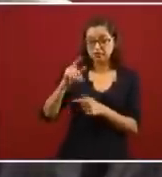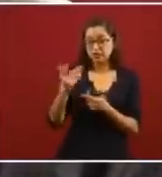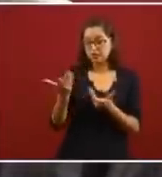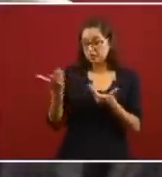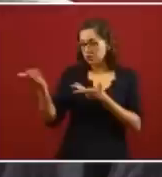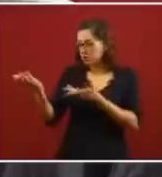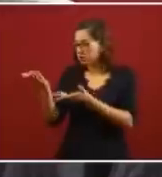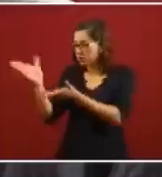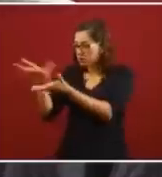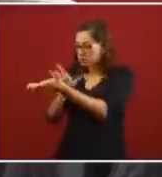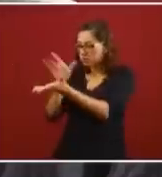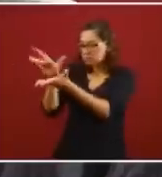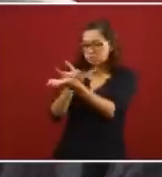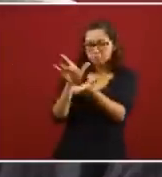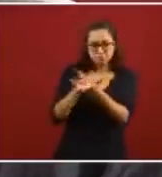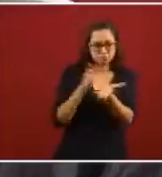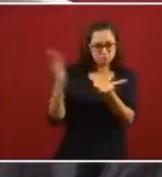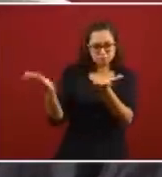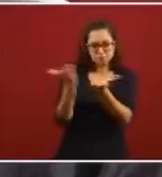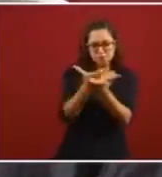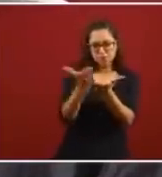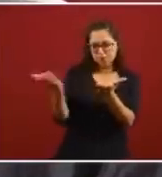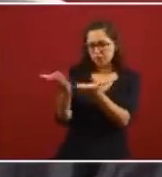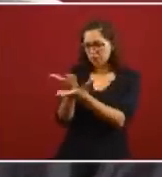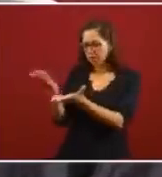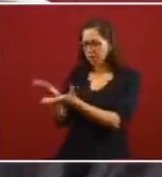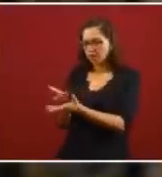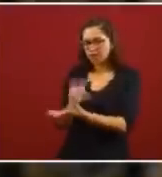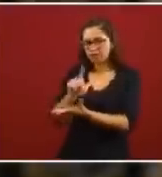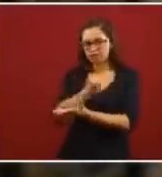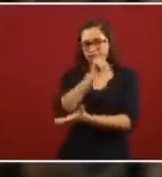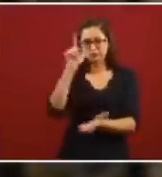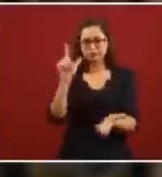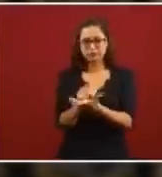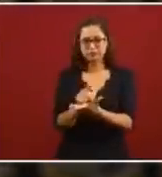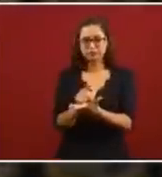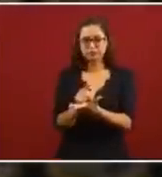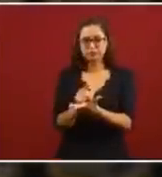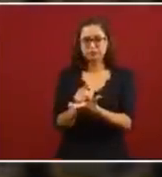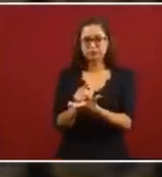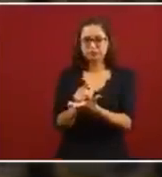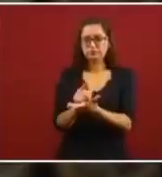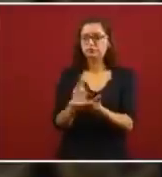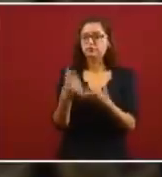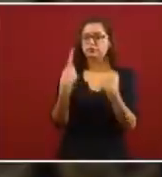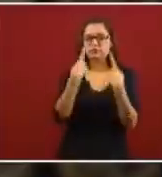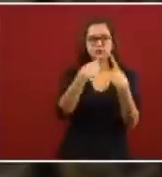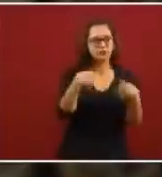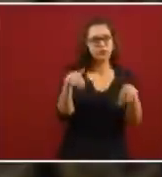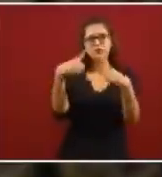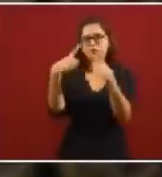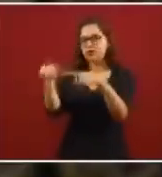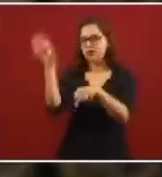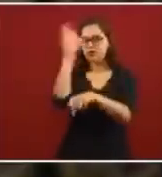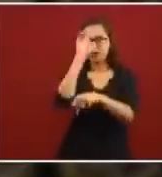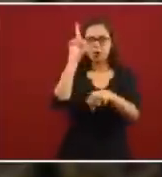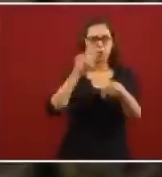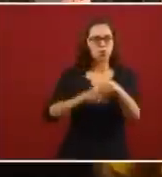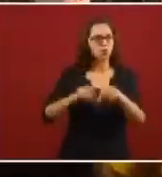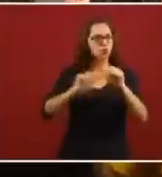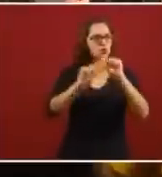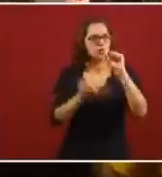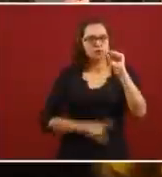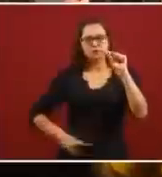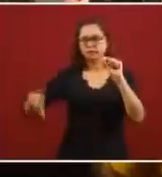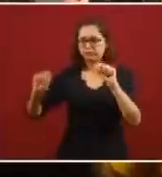legislación para favorecer el reconocimiento de pues la multietnicidad de este estado